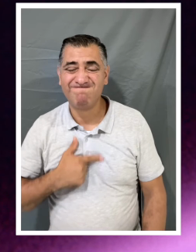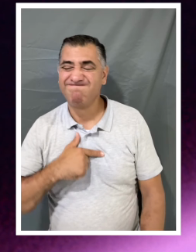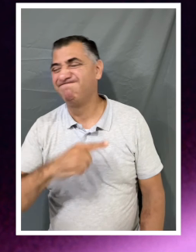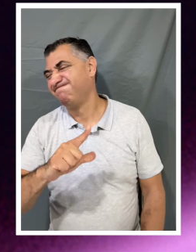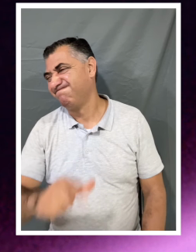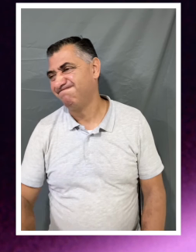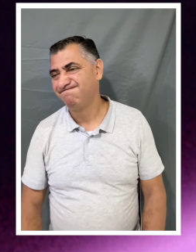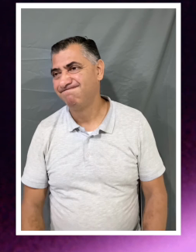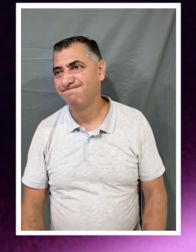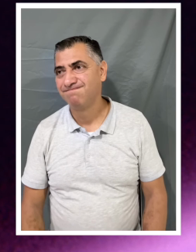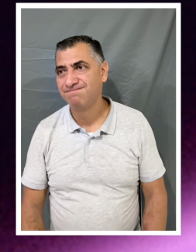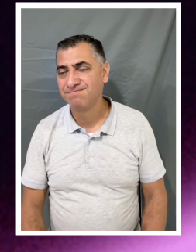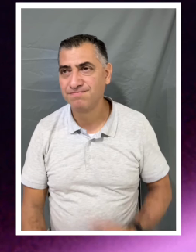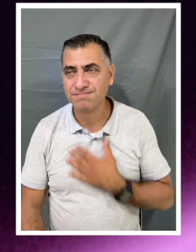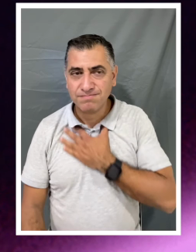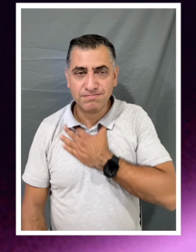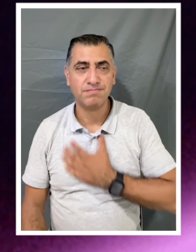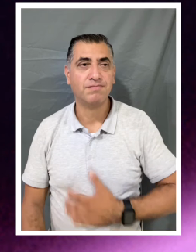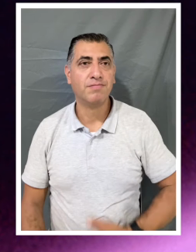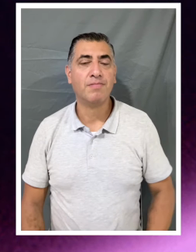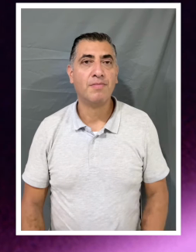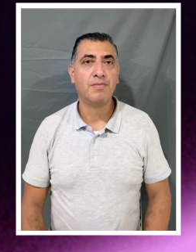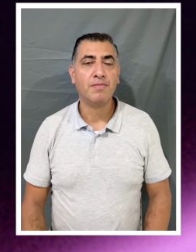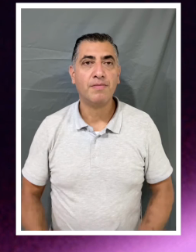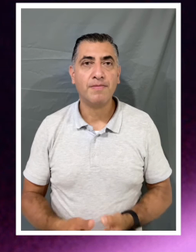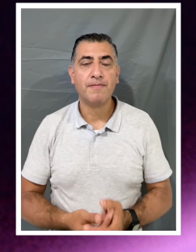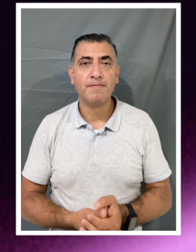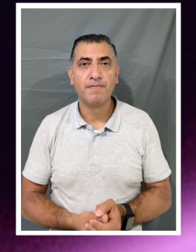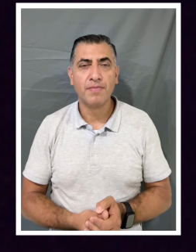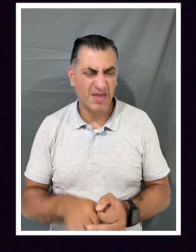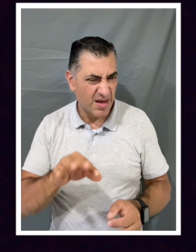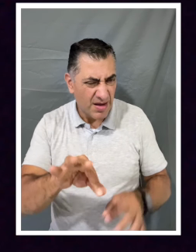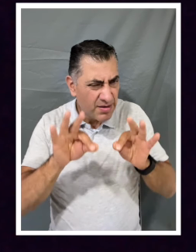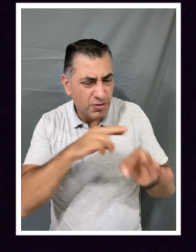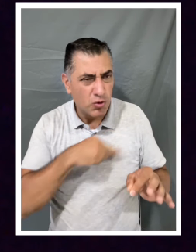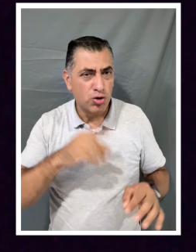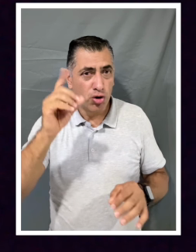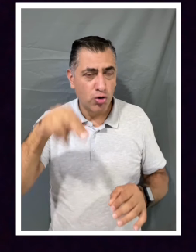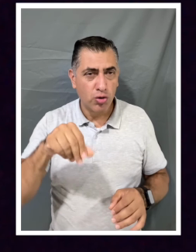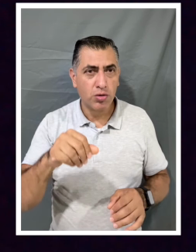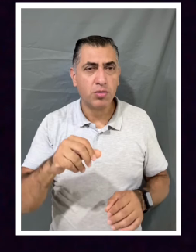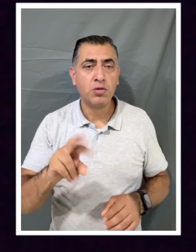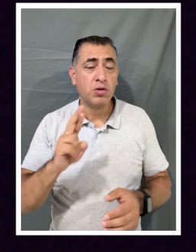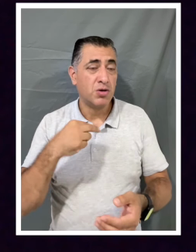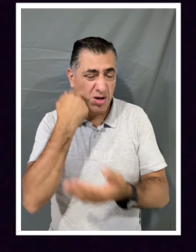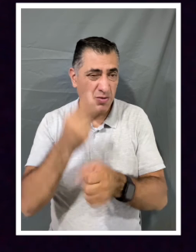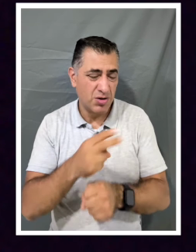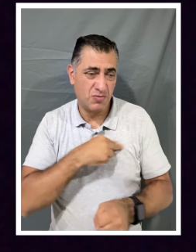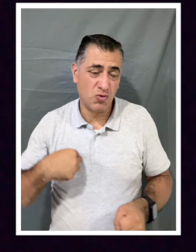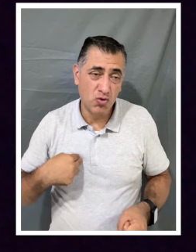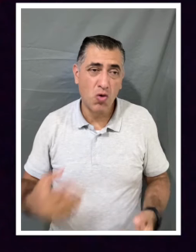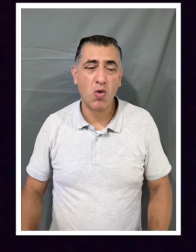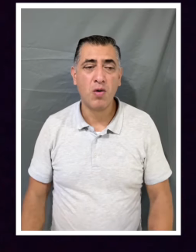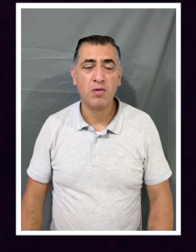chilaquiles pero vas a salirte a comer chilaquiles ahora encontrar nuestro Don es responsabilidad de todos Más